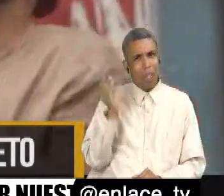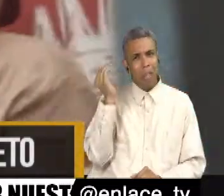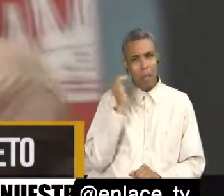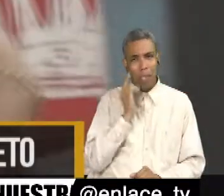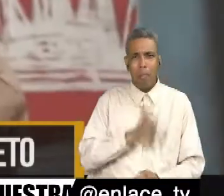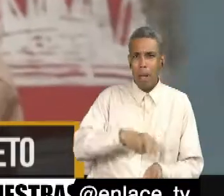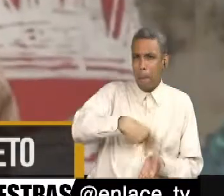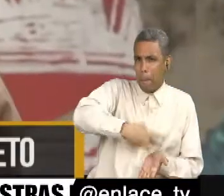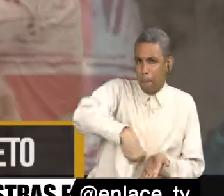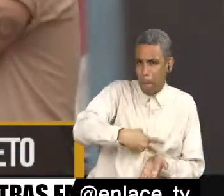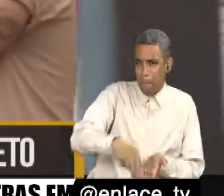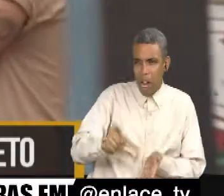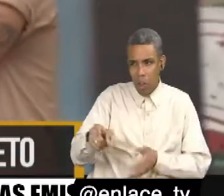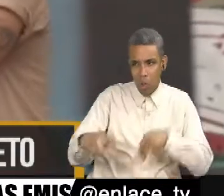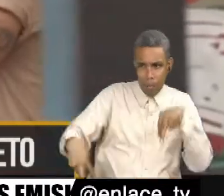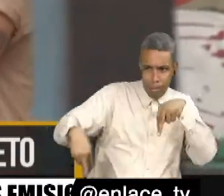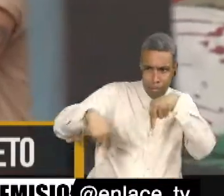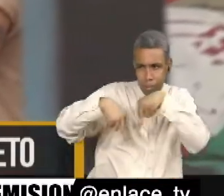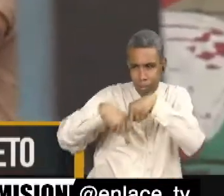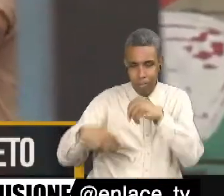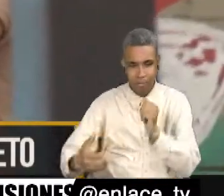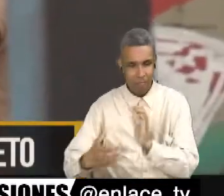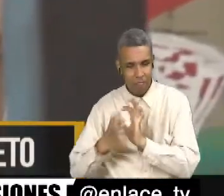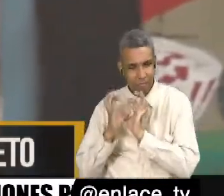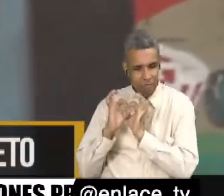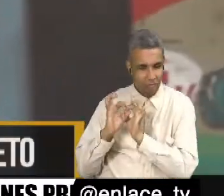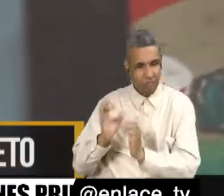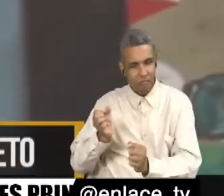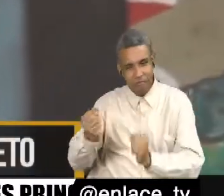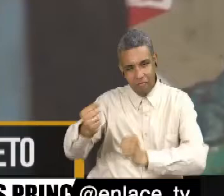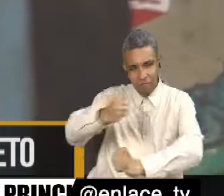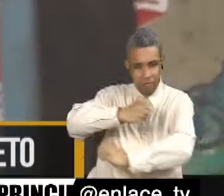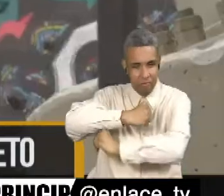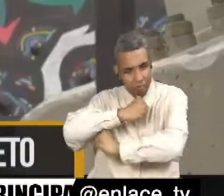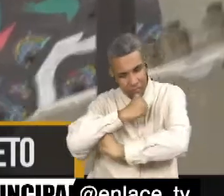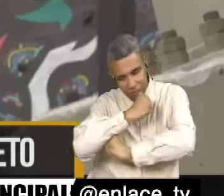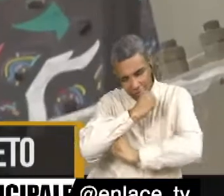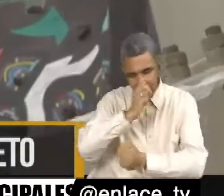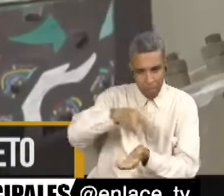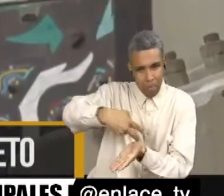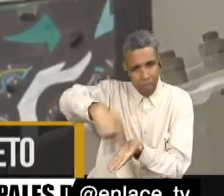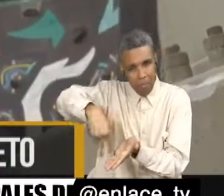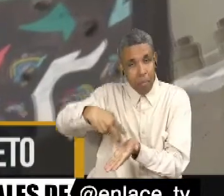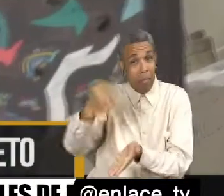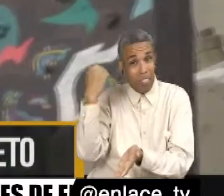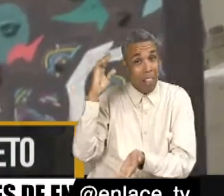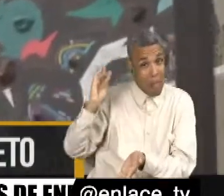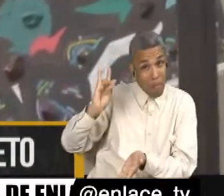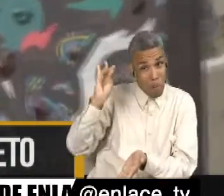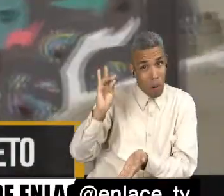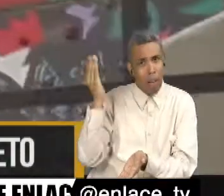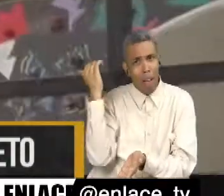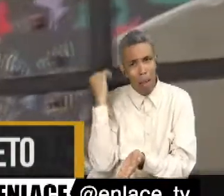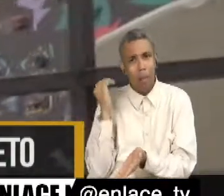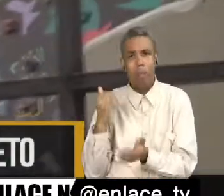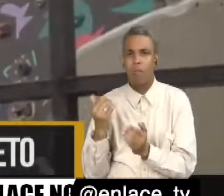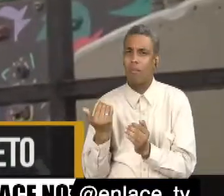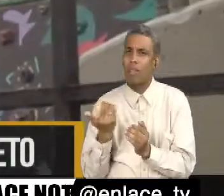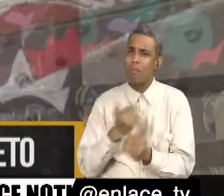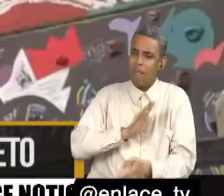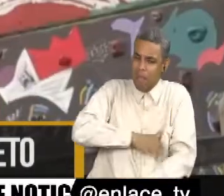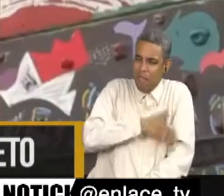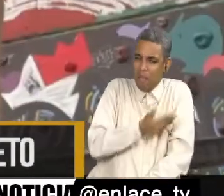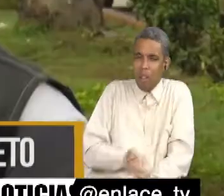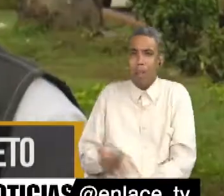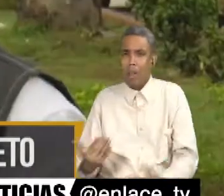bien. Incluso pues fue una producción que escribimos desde Bolivia estando en una gira. Hicimos una fusión con ritmos de